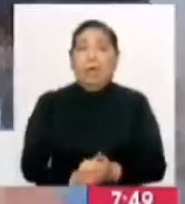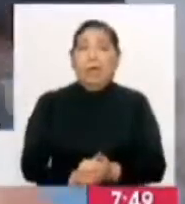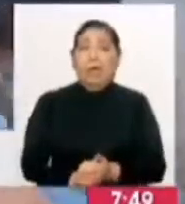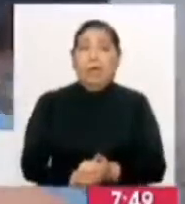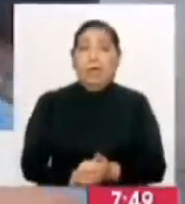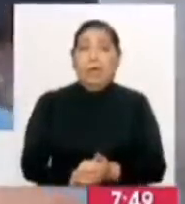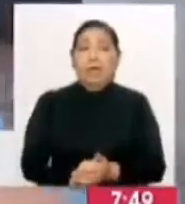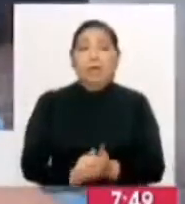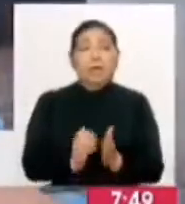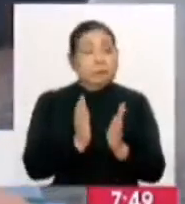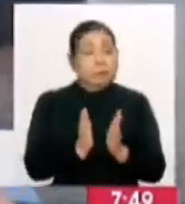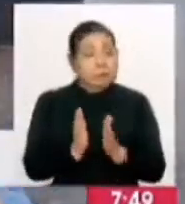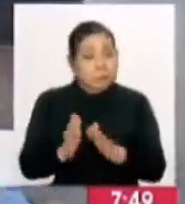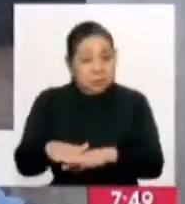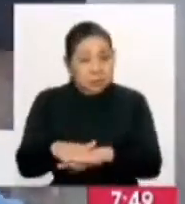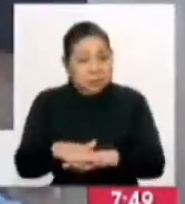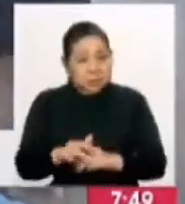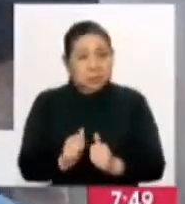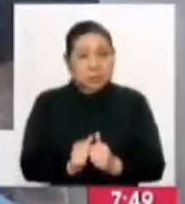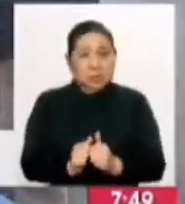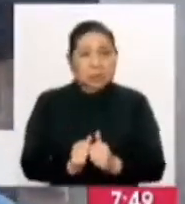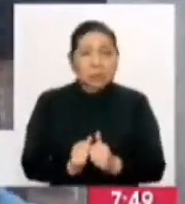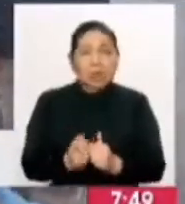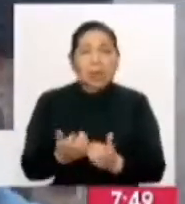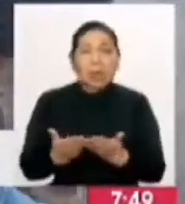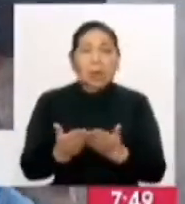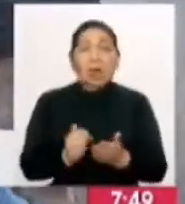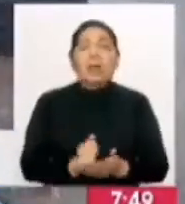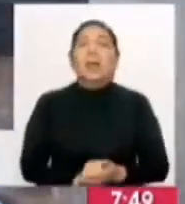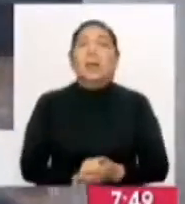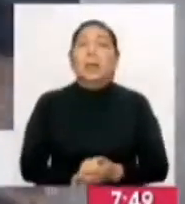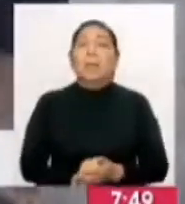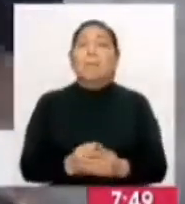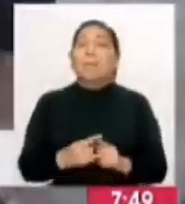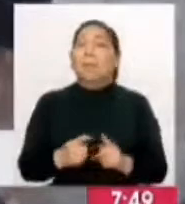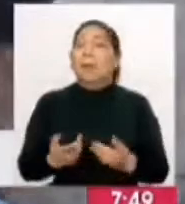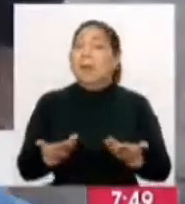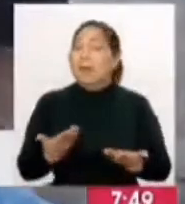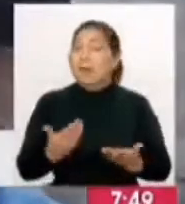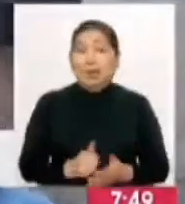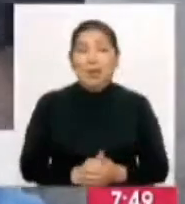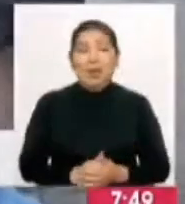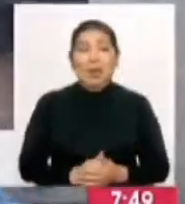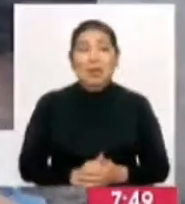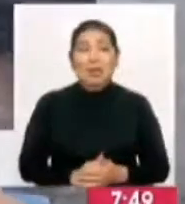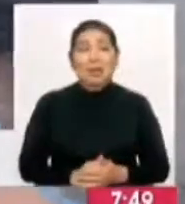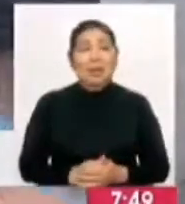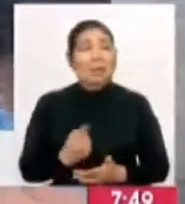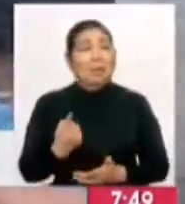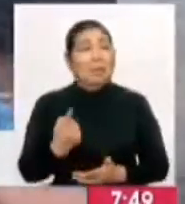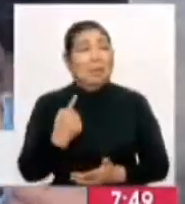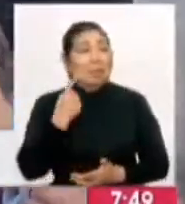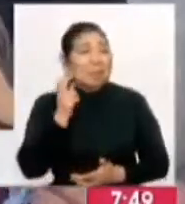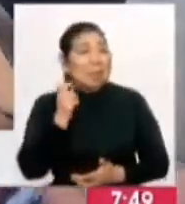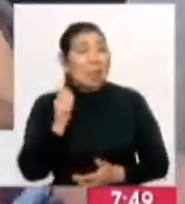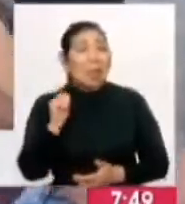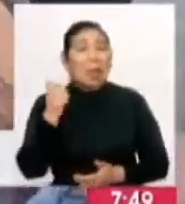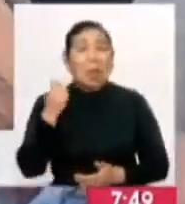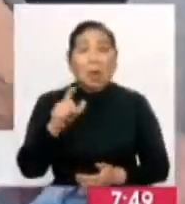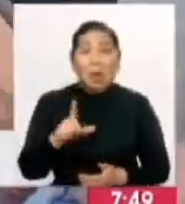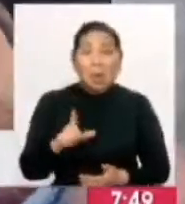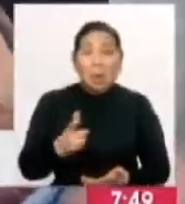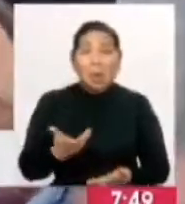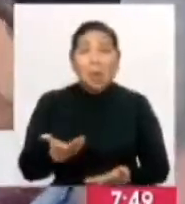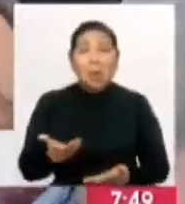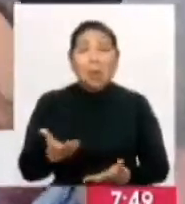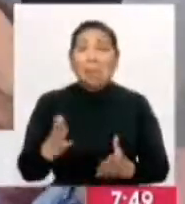cada organización que funciona dentro de la institución. ¿Pero qué pasa? Eso fue un día sábado y el día lunes